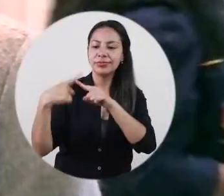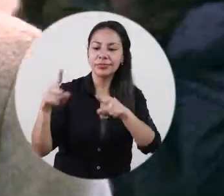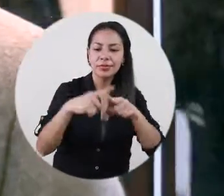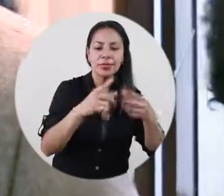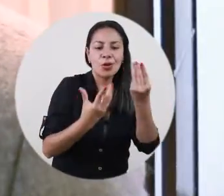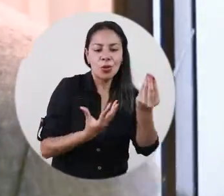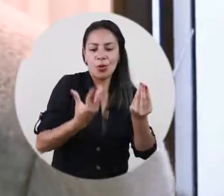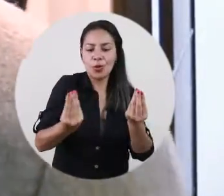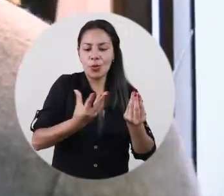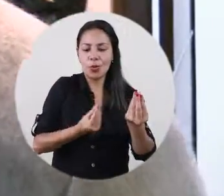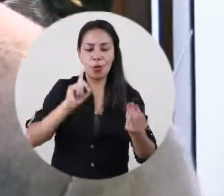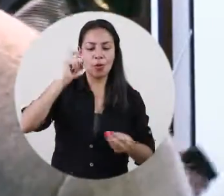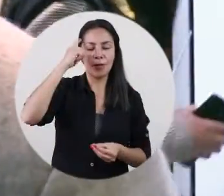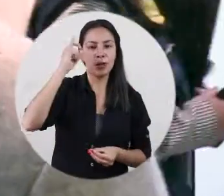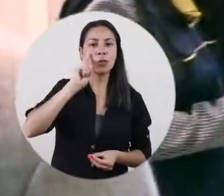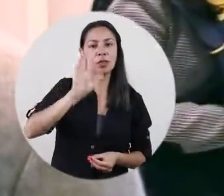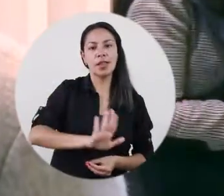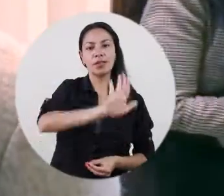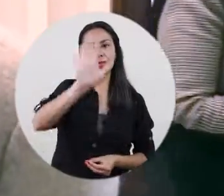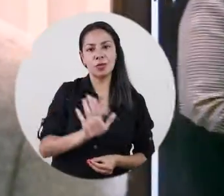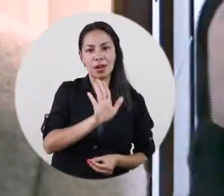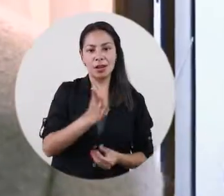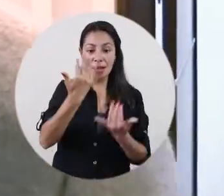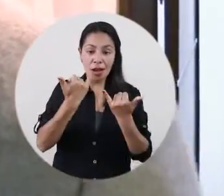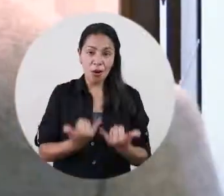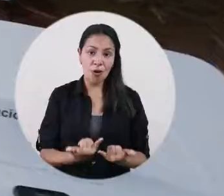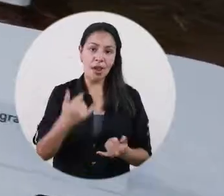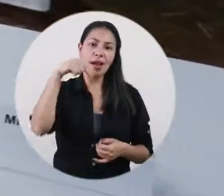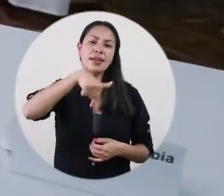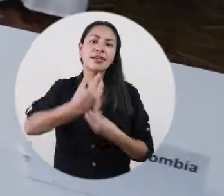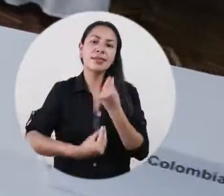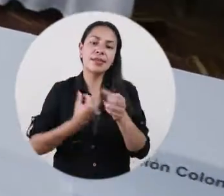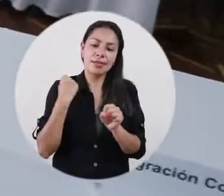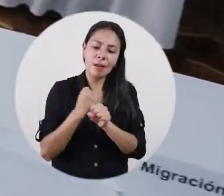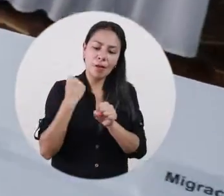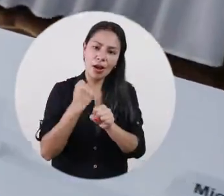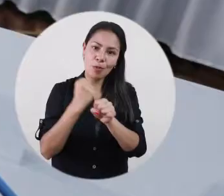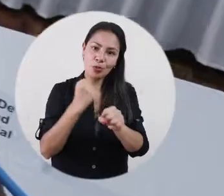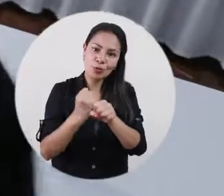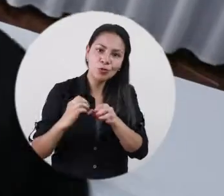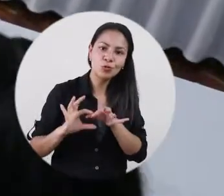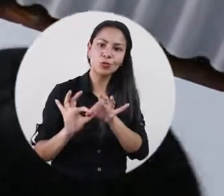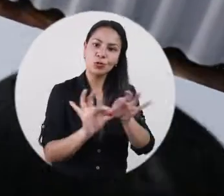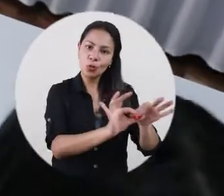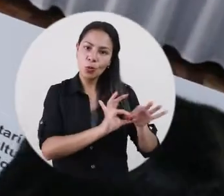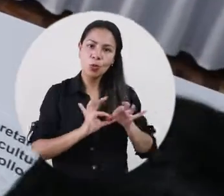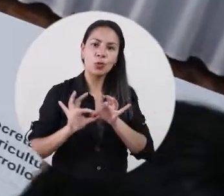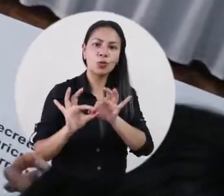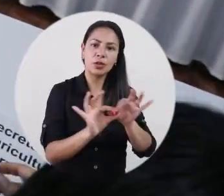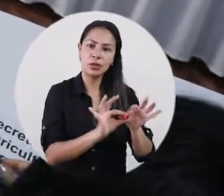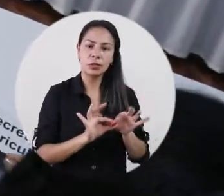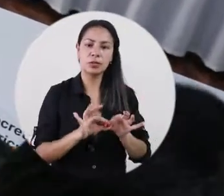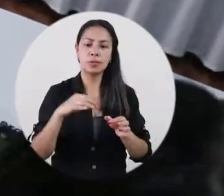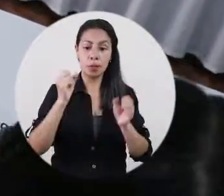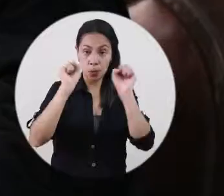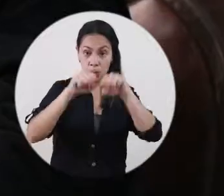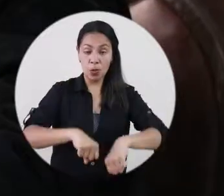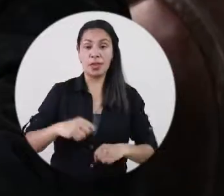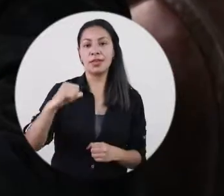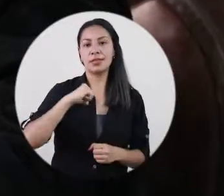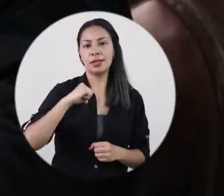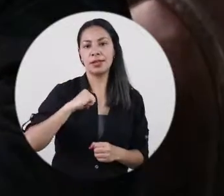gobierno departamental de los distintos sectores y del gobierno nacional en ese medio pues estamos aquí es para trabajar de manera mancomunada